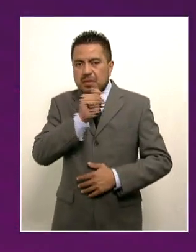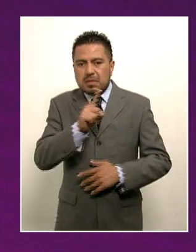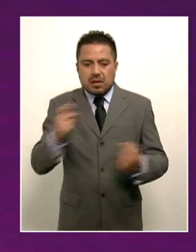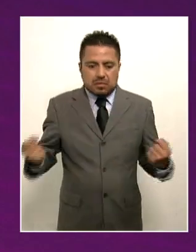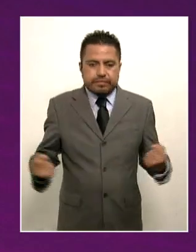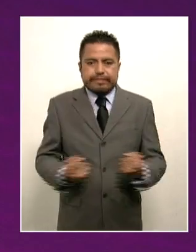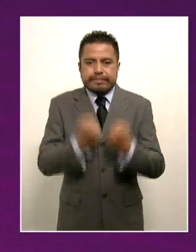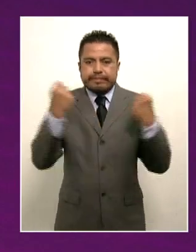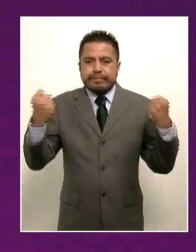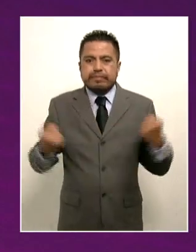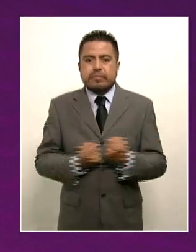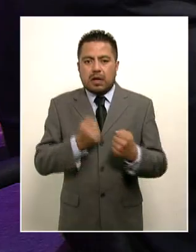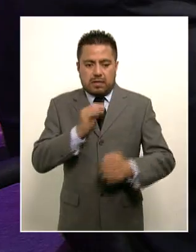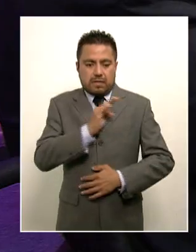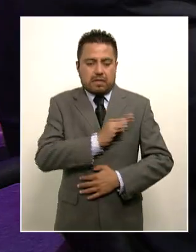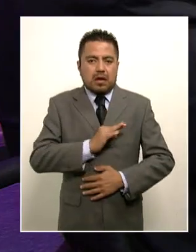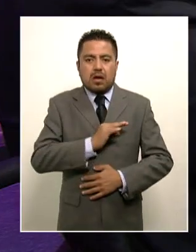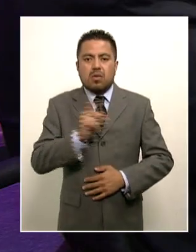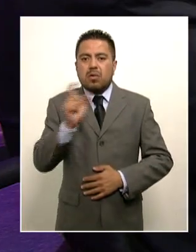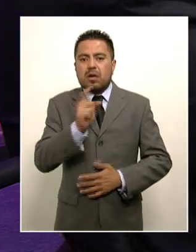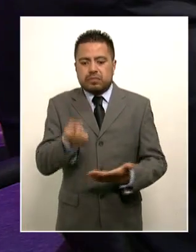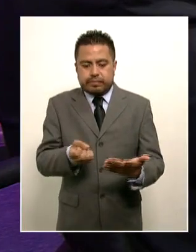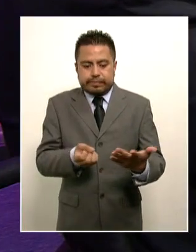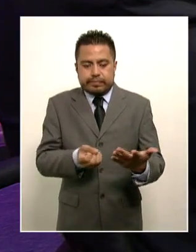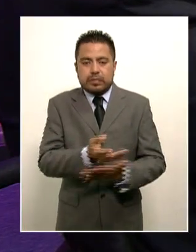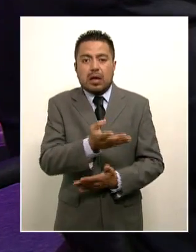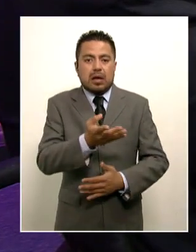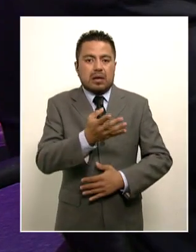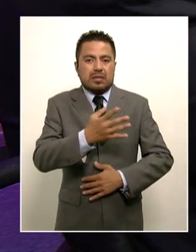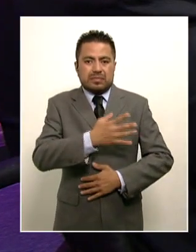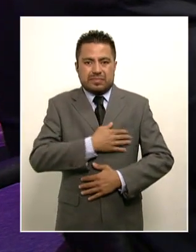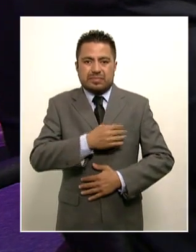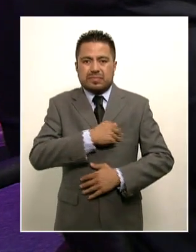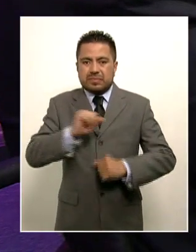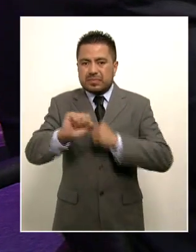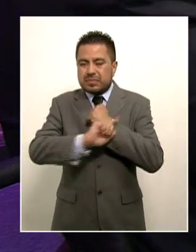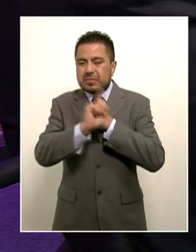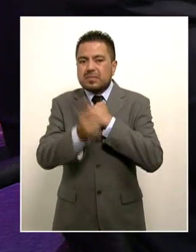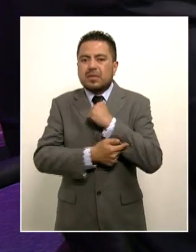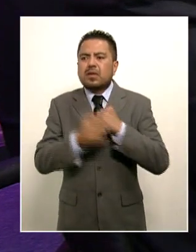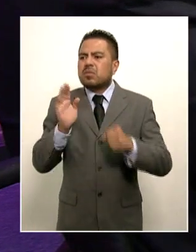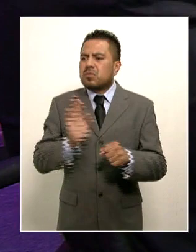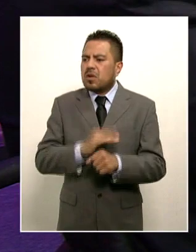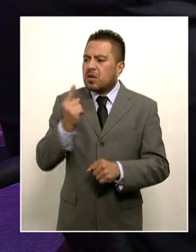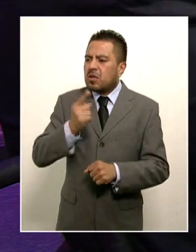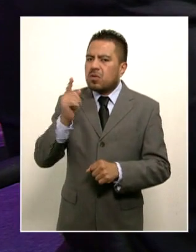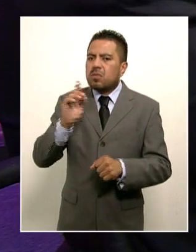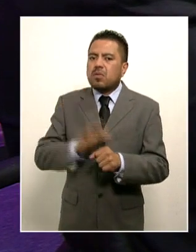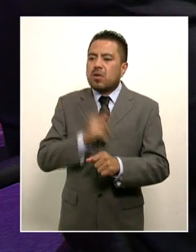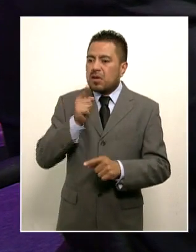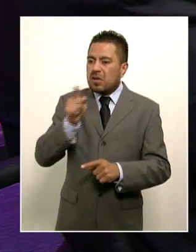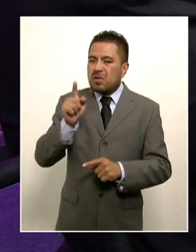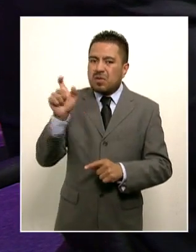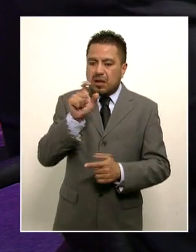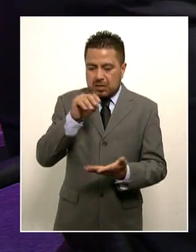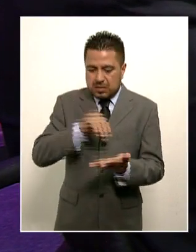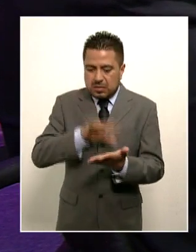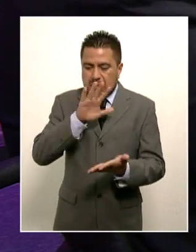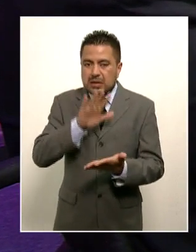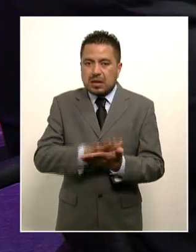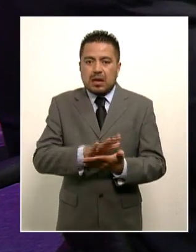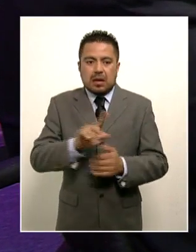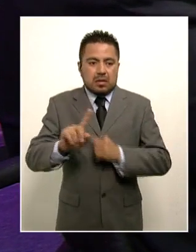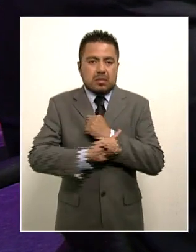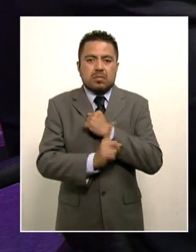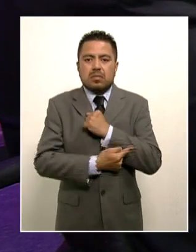choque de mayor felicidad, fue al momento de dar a luz. ¿Por qué? Porque cuando ella aunque estaba programado el parto, se adelantó,